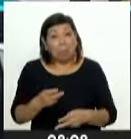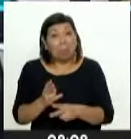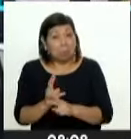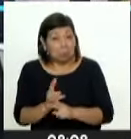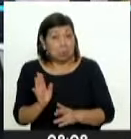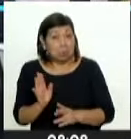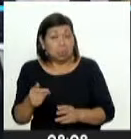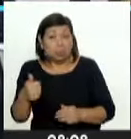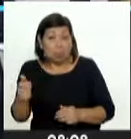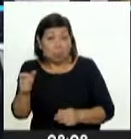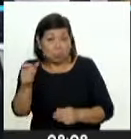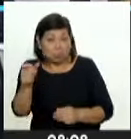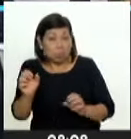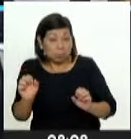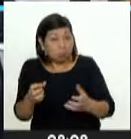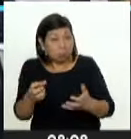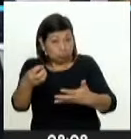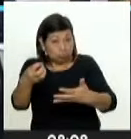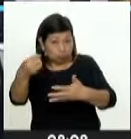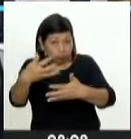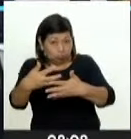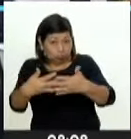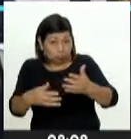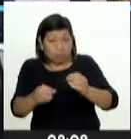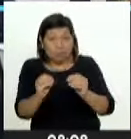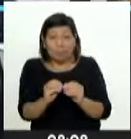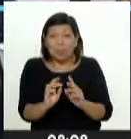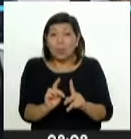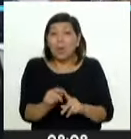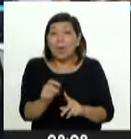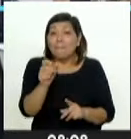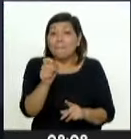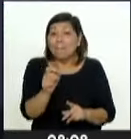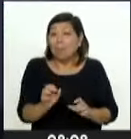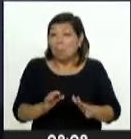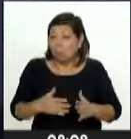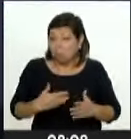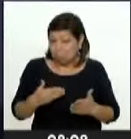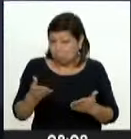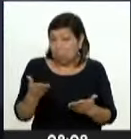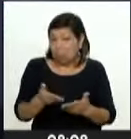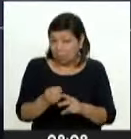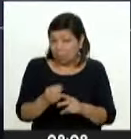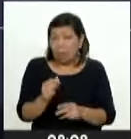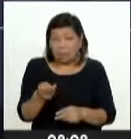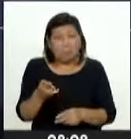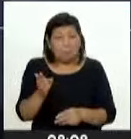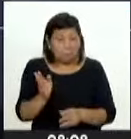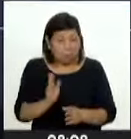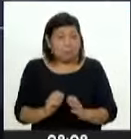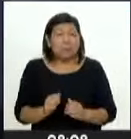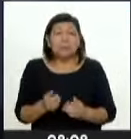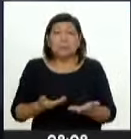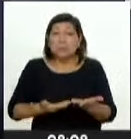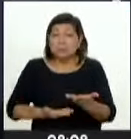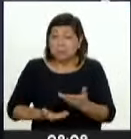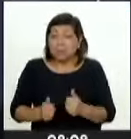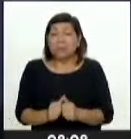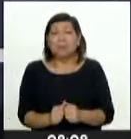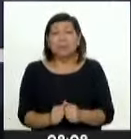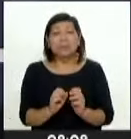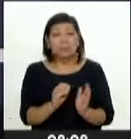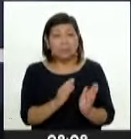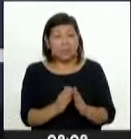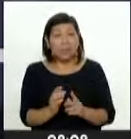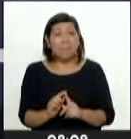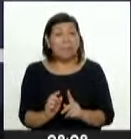plata a un colaborador, eso es válido, uh-huh, con una tasa de interés. Una persona puede dedicarse a prestar dinero, eso se llaman los agiotistas, le llaman algunos los